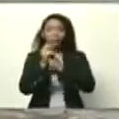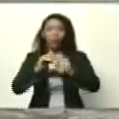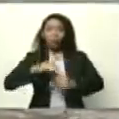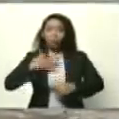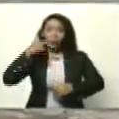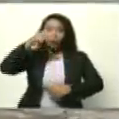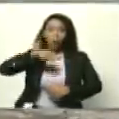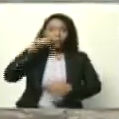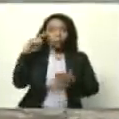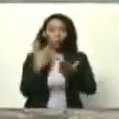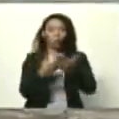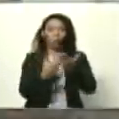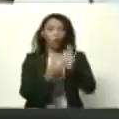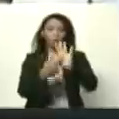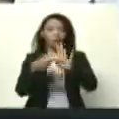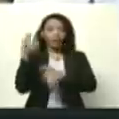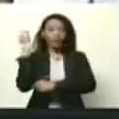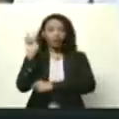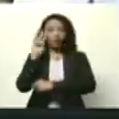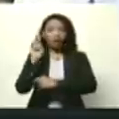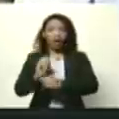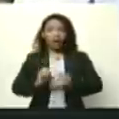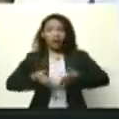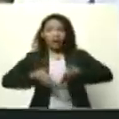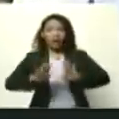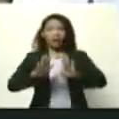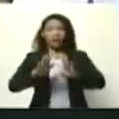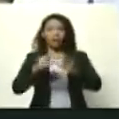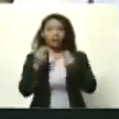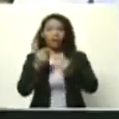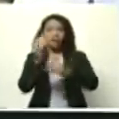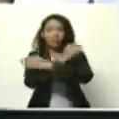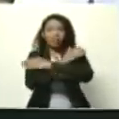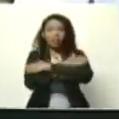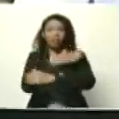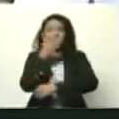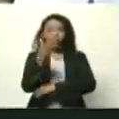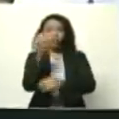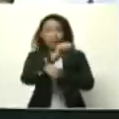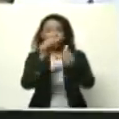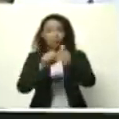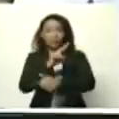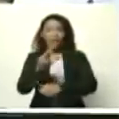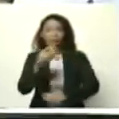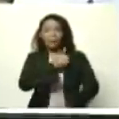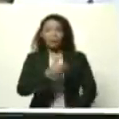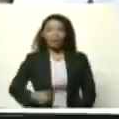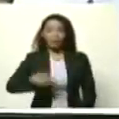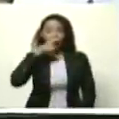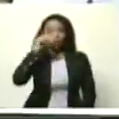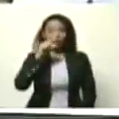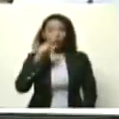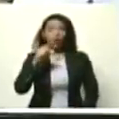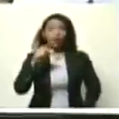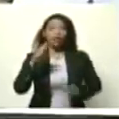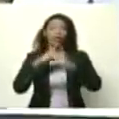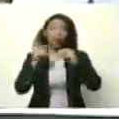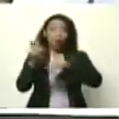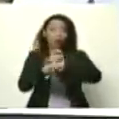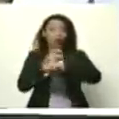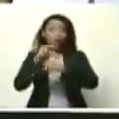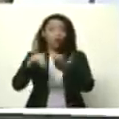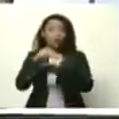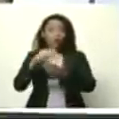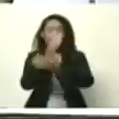hoy mostrar una Venezuela que renace económicamente. Así que felicitaciones a usted, vicepresidente, al presidente Nicolás Maduro, a todo el gobierno nacional, pero